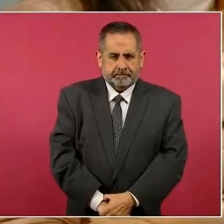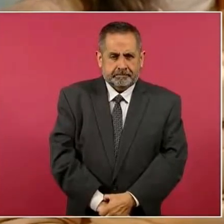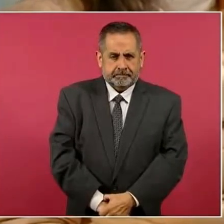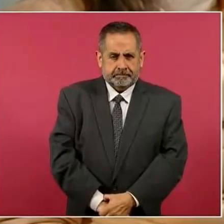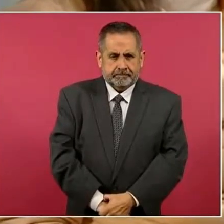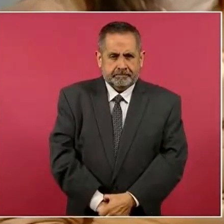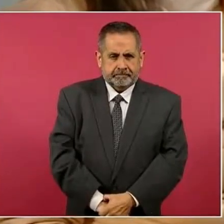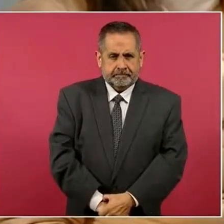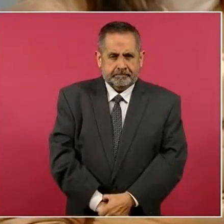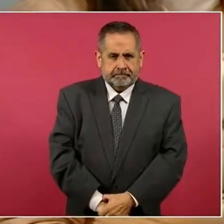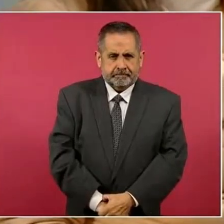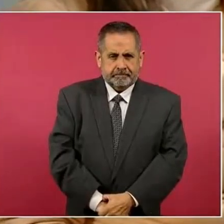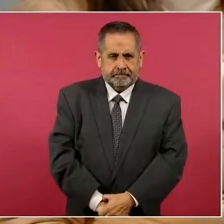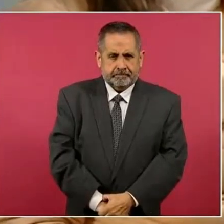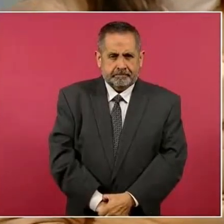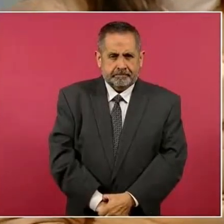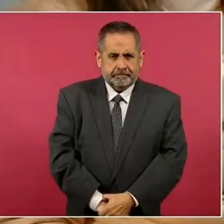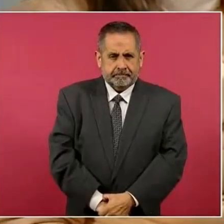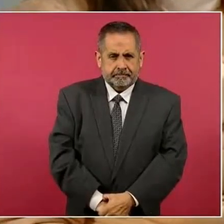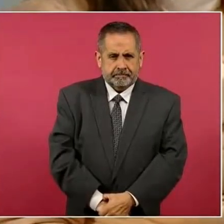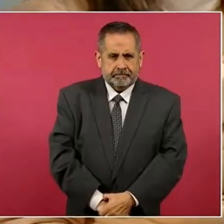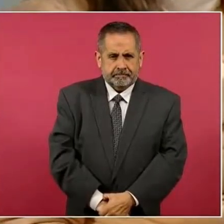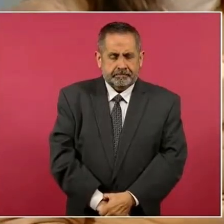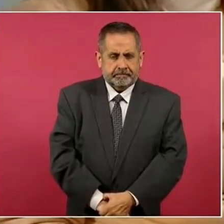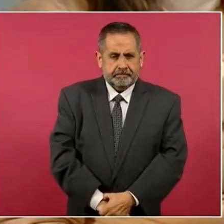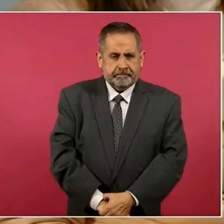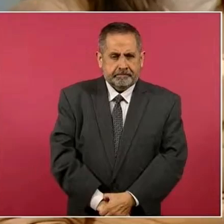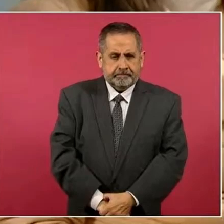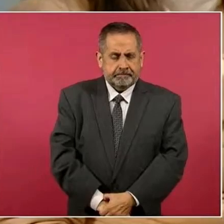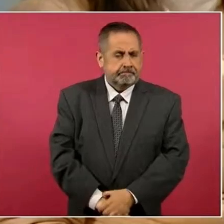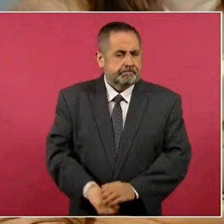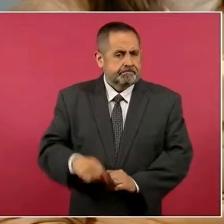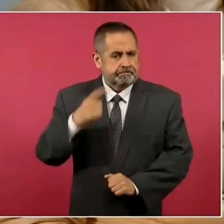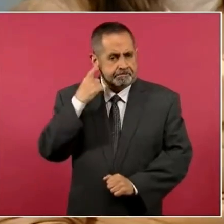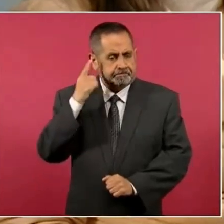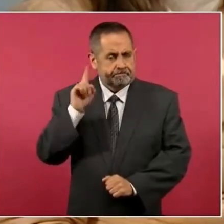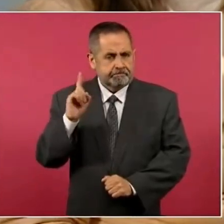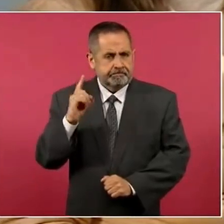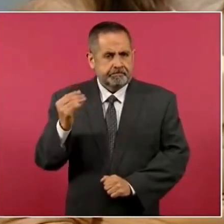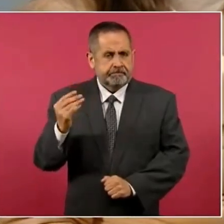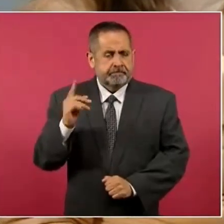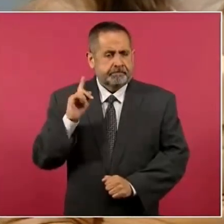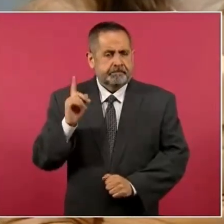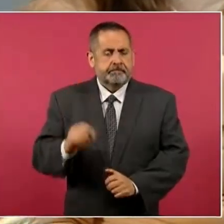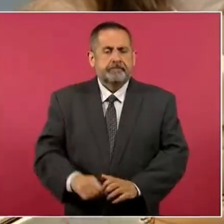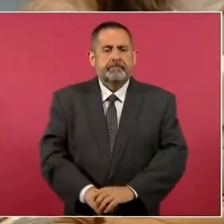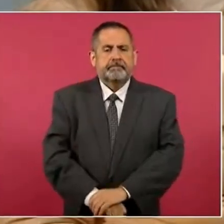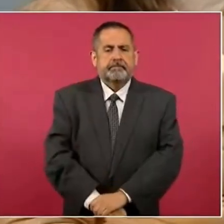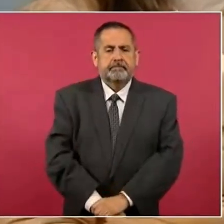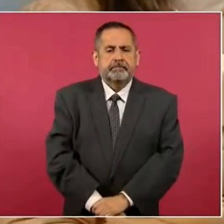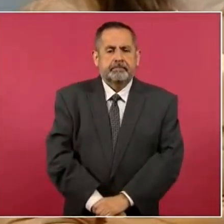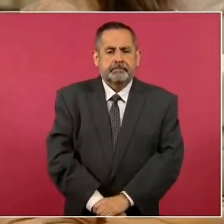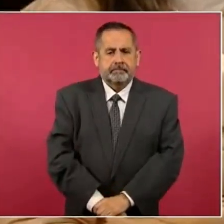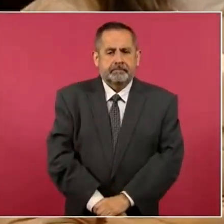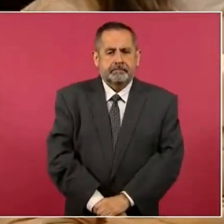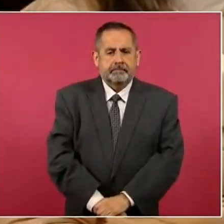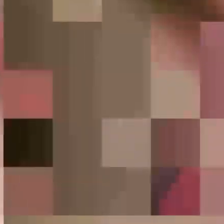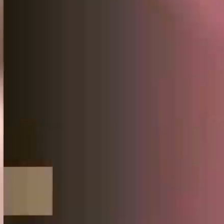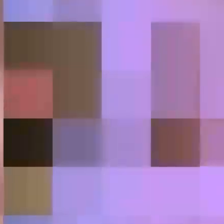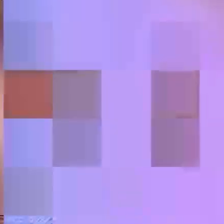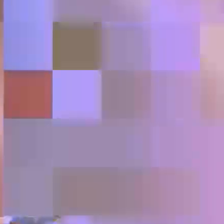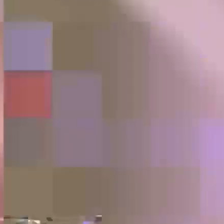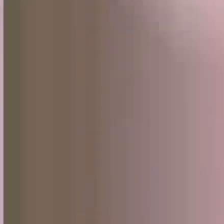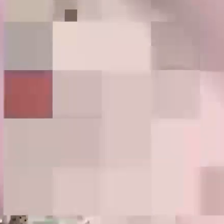Todo, y la Junta Federal de Conciliación y Arbitraje ha fallado prácticamente en todo a favor de los trabajadores y trabajadoras. No se entiende por